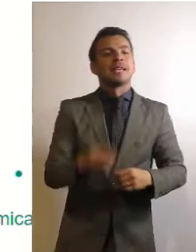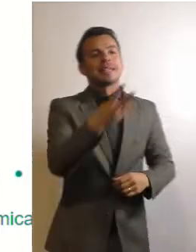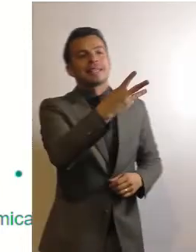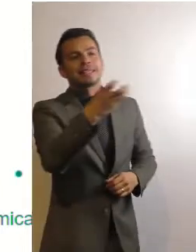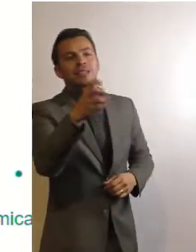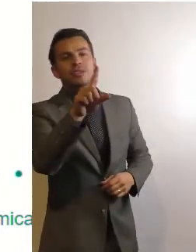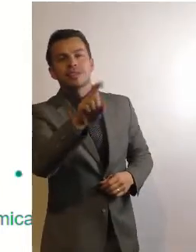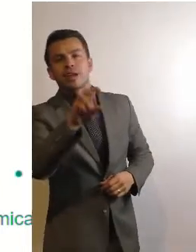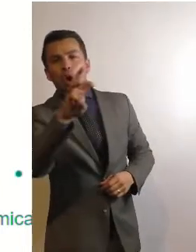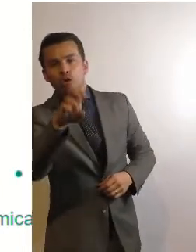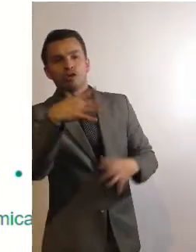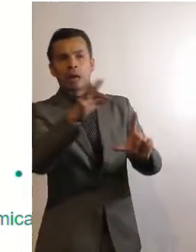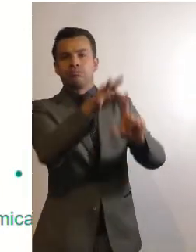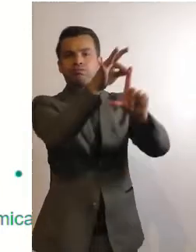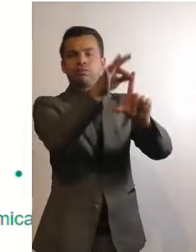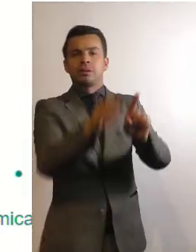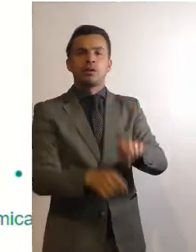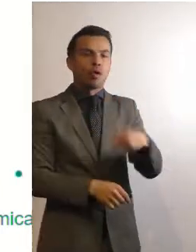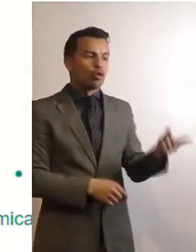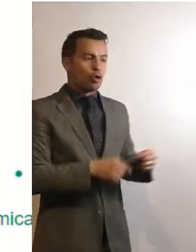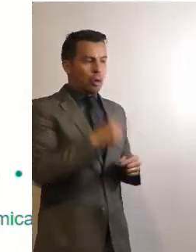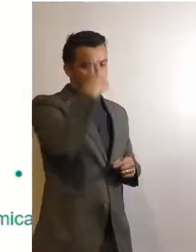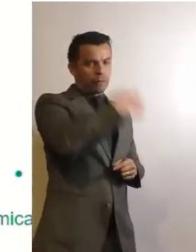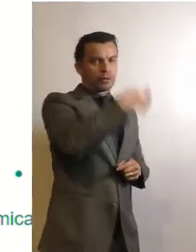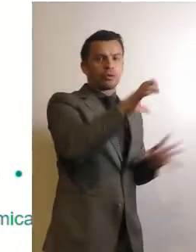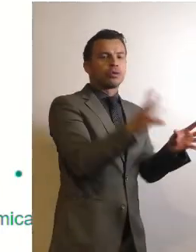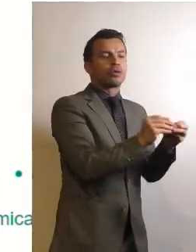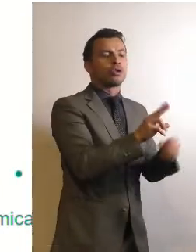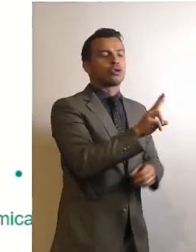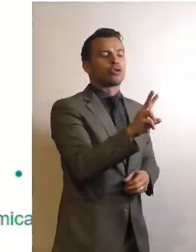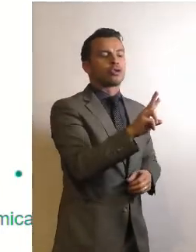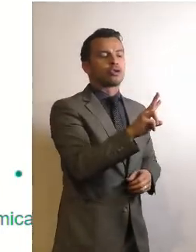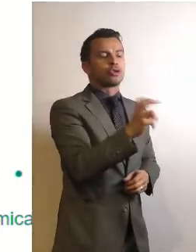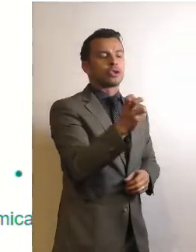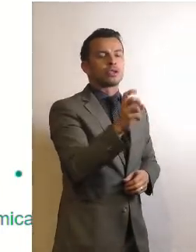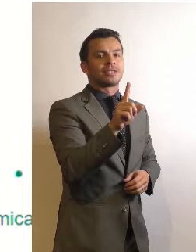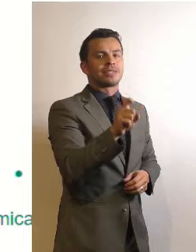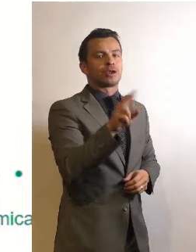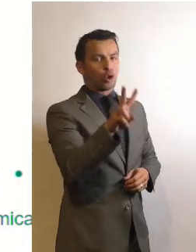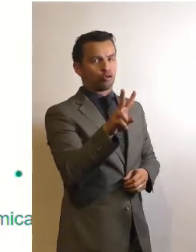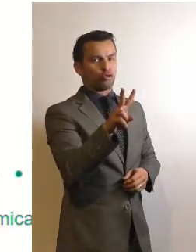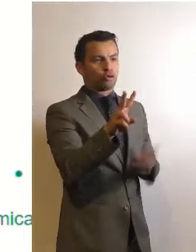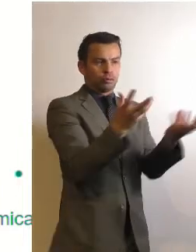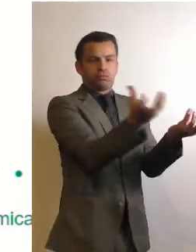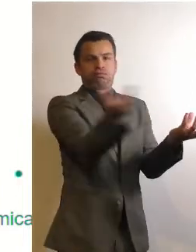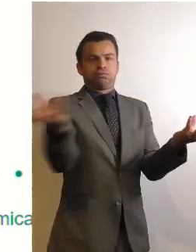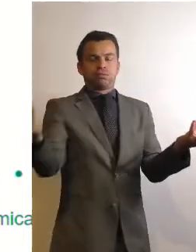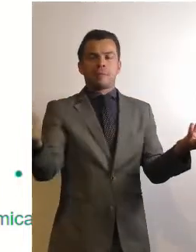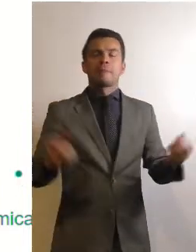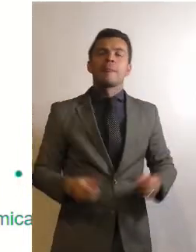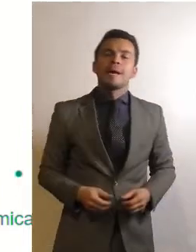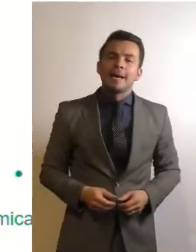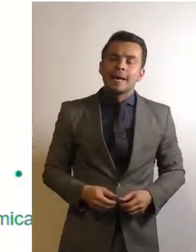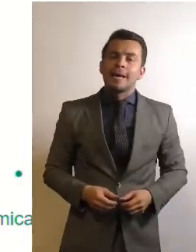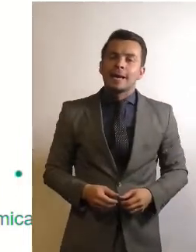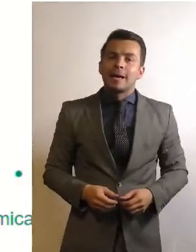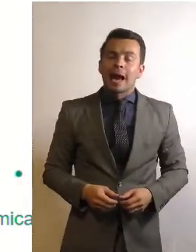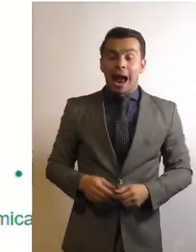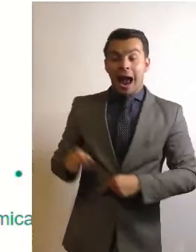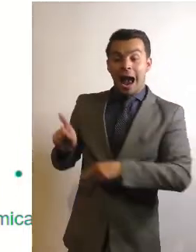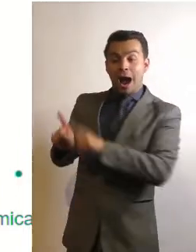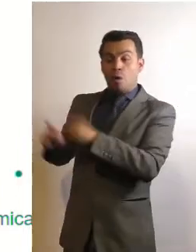368 especialistas y profesionales 262. Y en proceso de formación